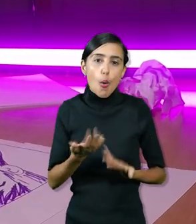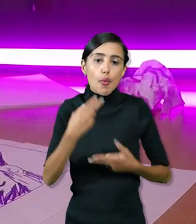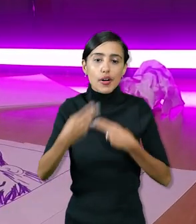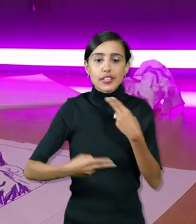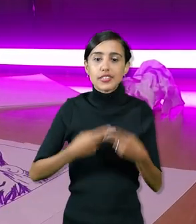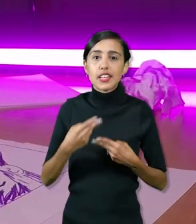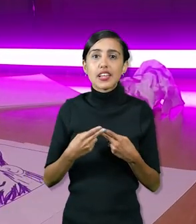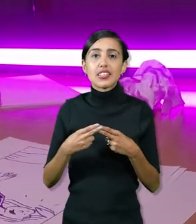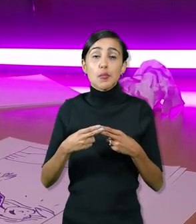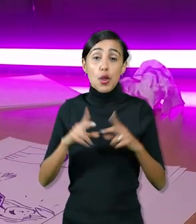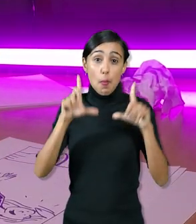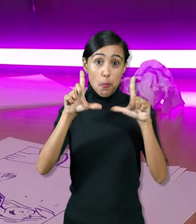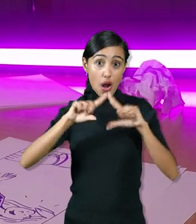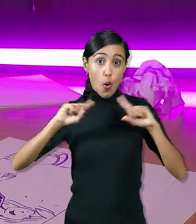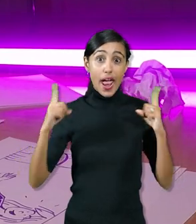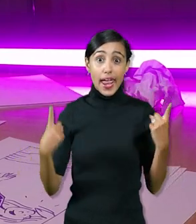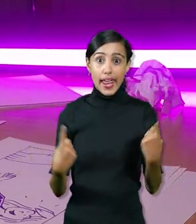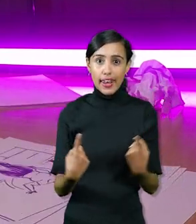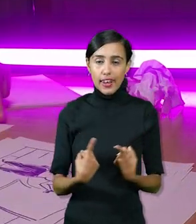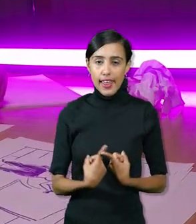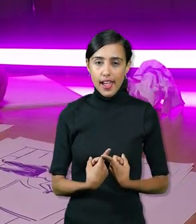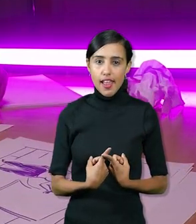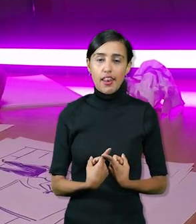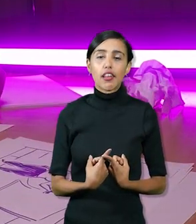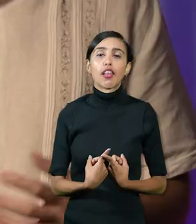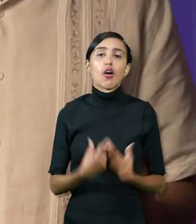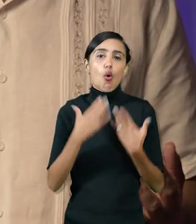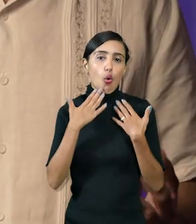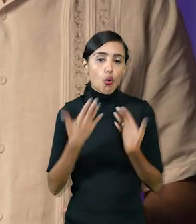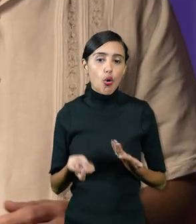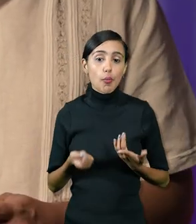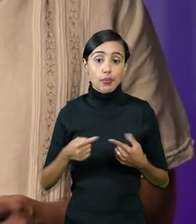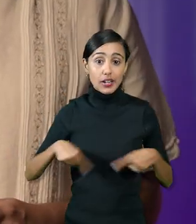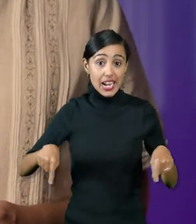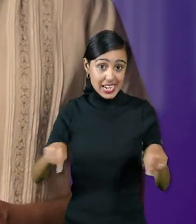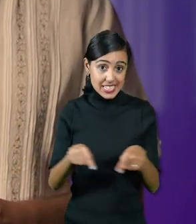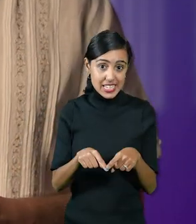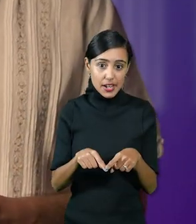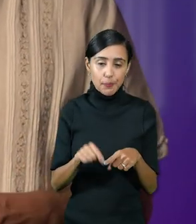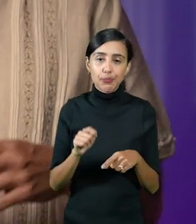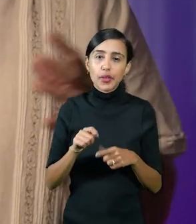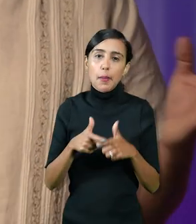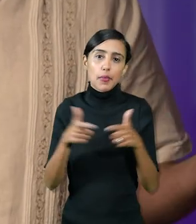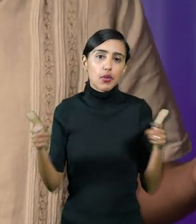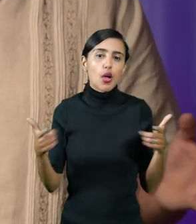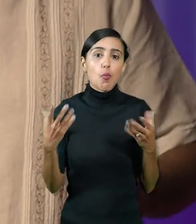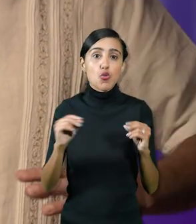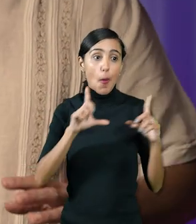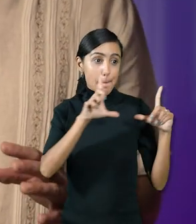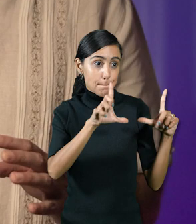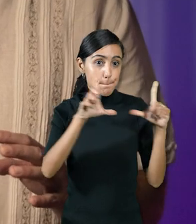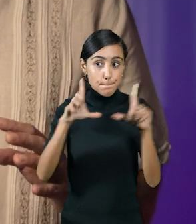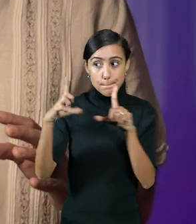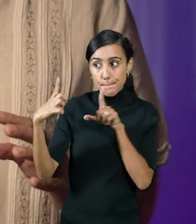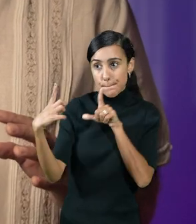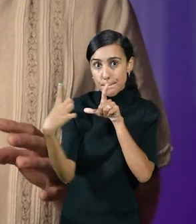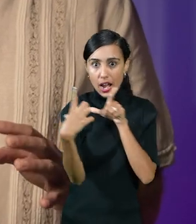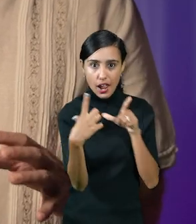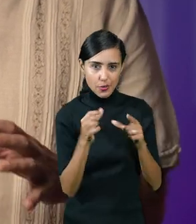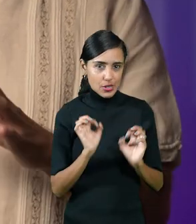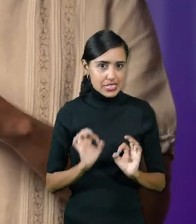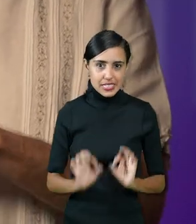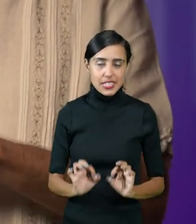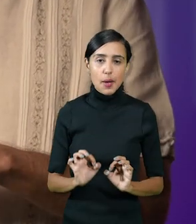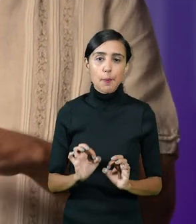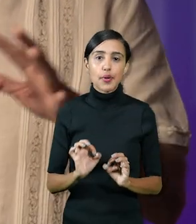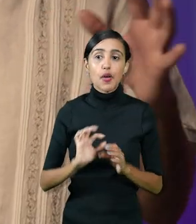va a ser un plano general, la entrada de la escena. La escena se conforma por lo general por varios planos y siempre sucede